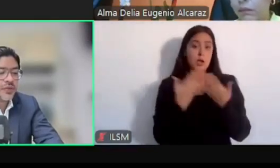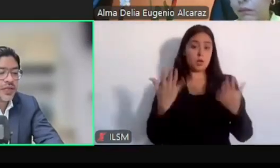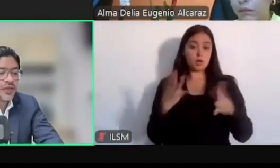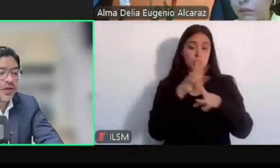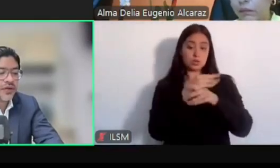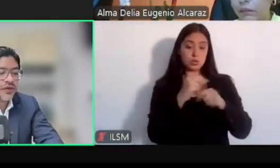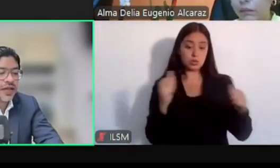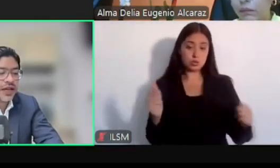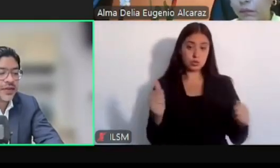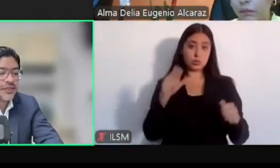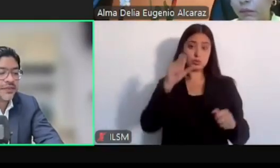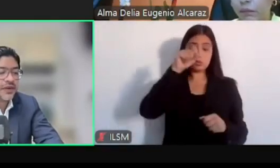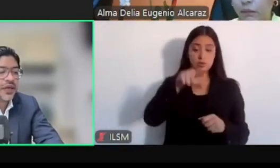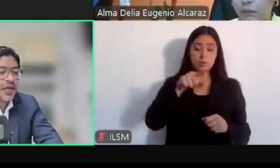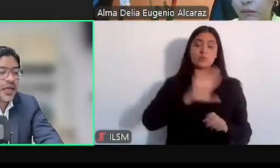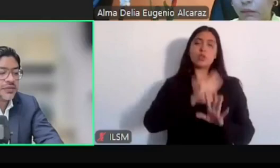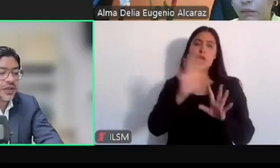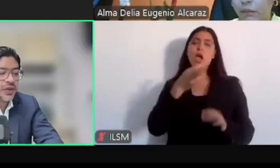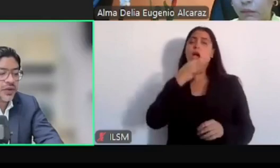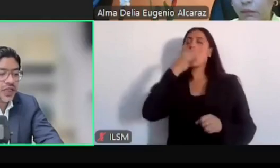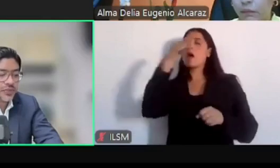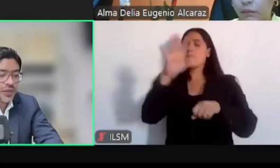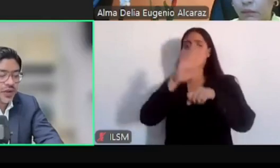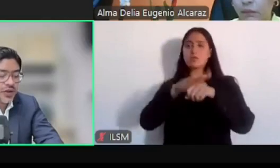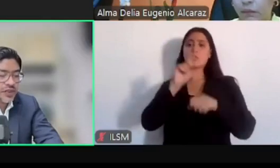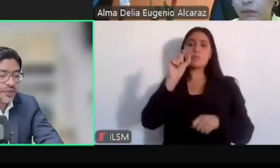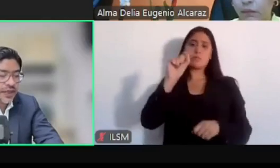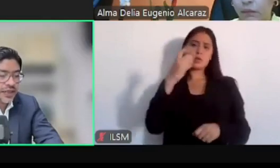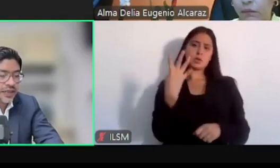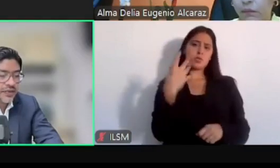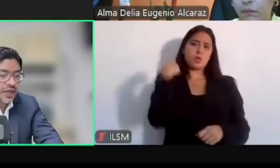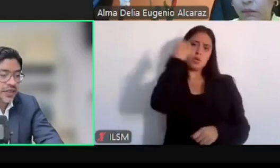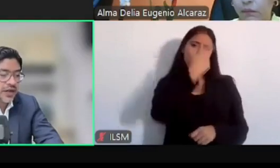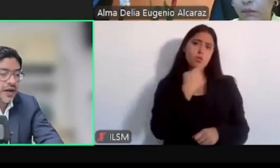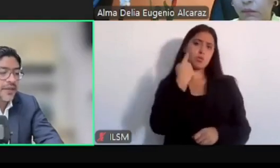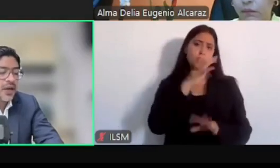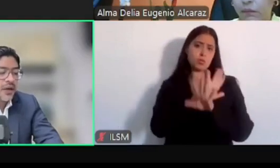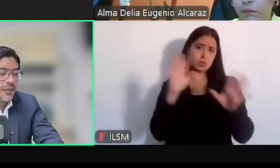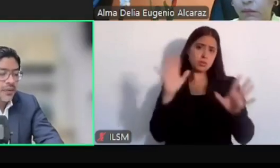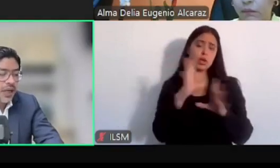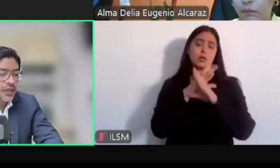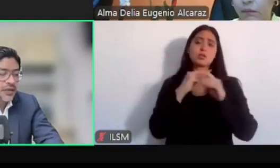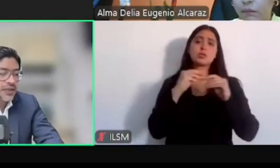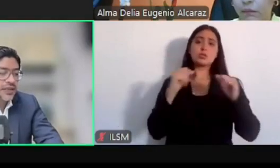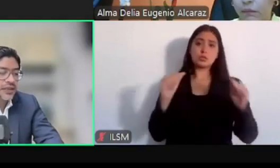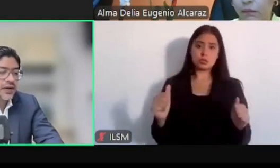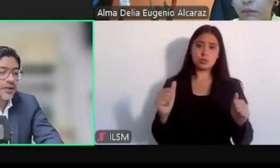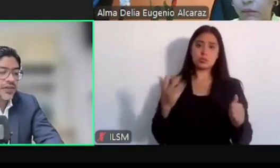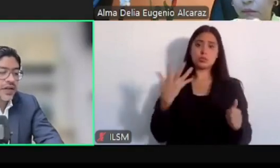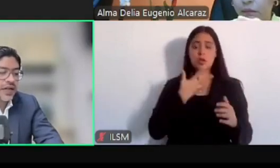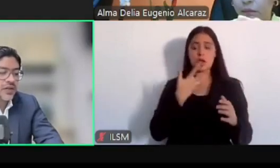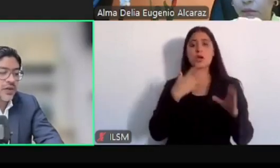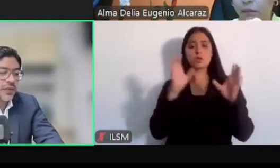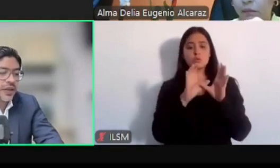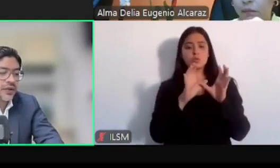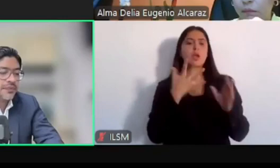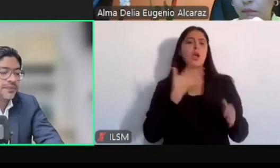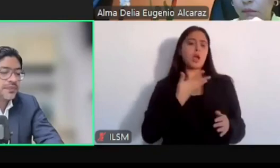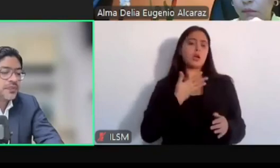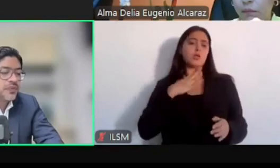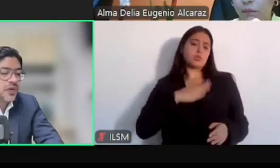mismo plazo le notificar la misma y en las 24 horas posteriores remitir a este tribunal electoral las constancias que justificaran su